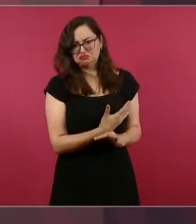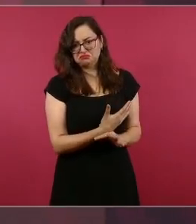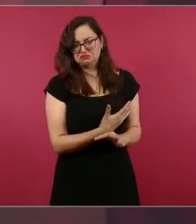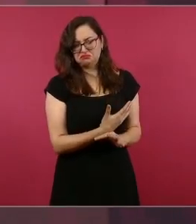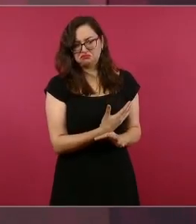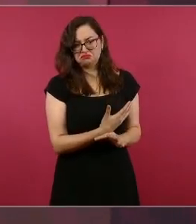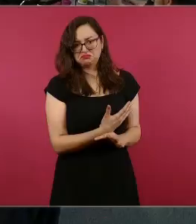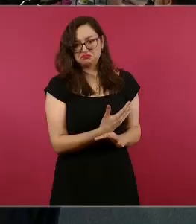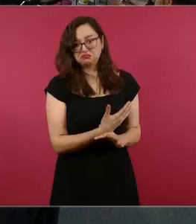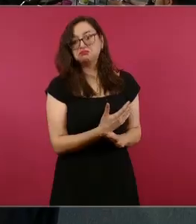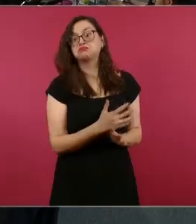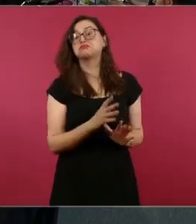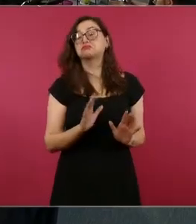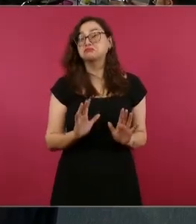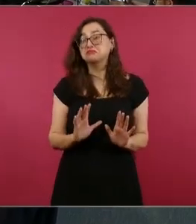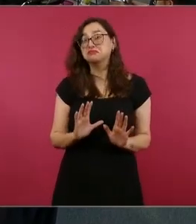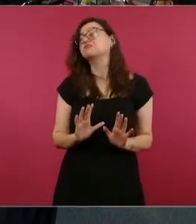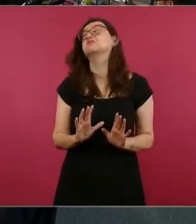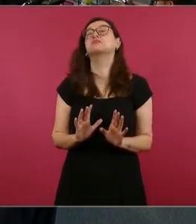Sí, fue de las que se…